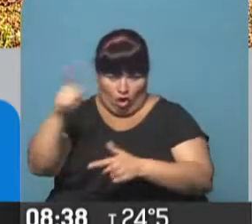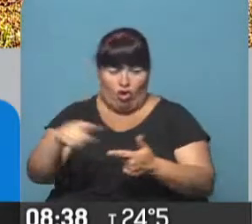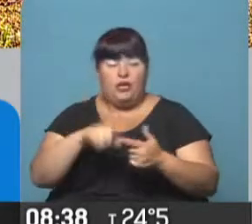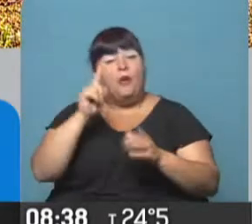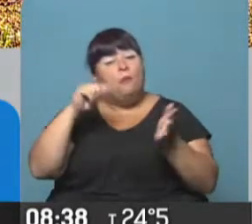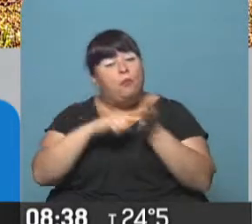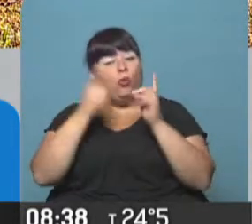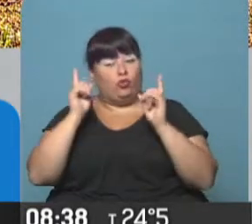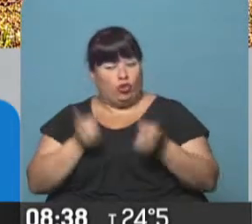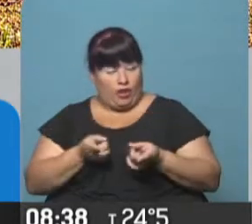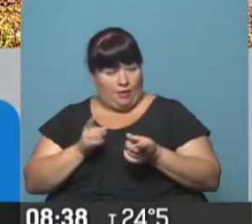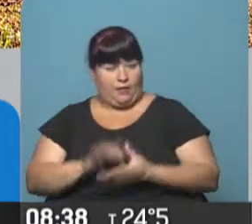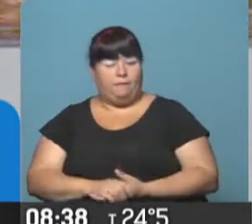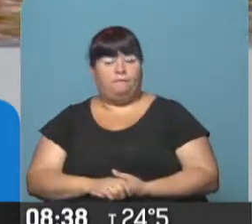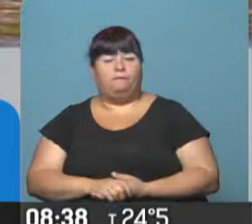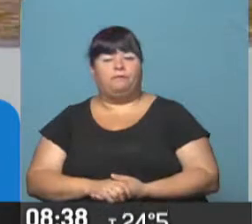hay una cuestión,